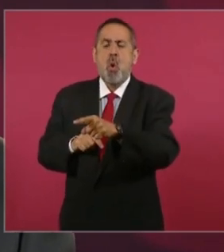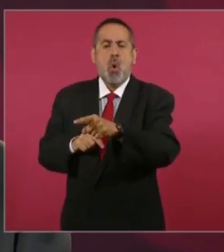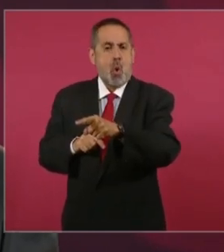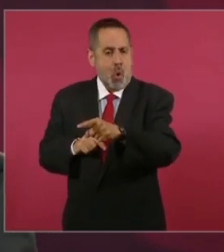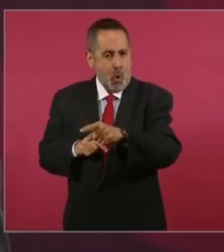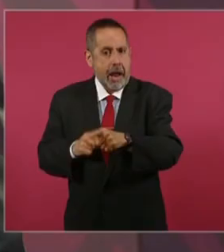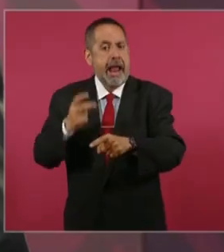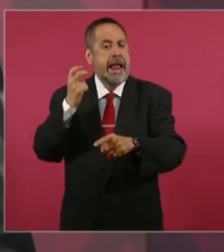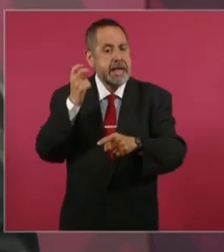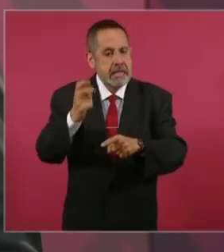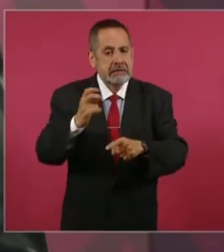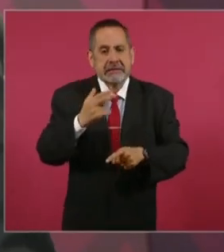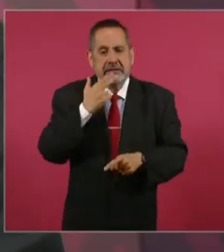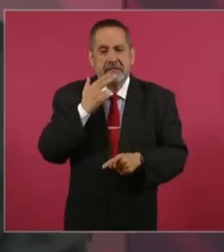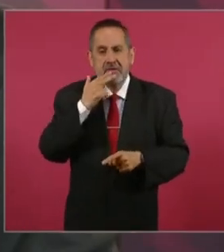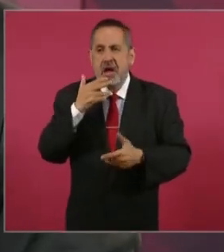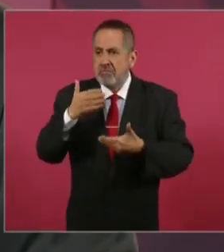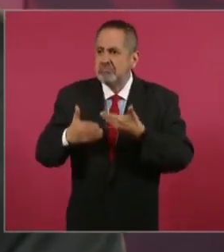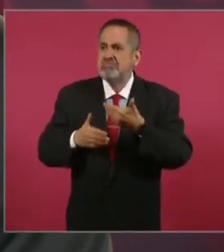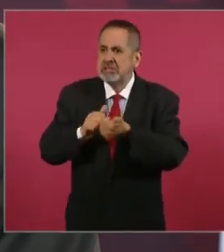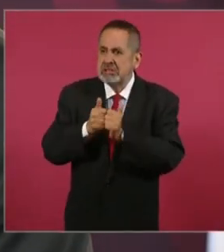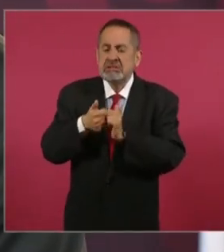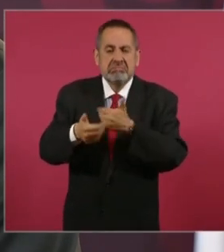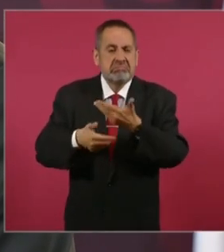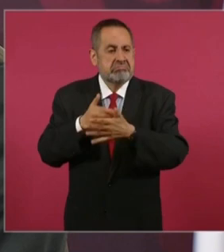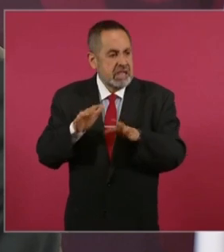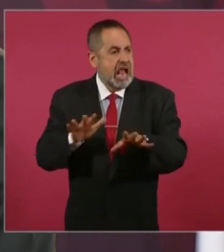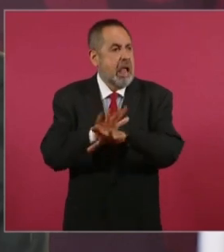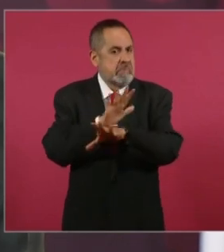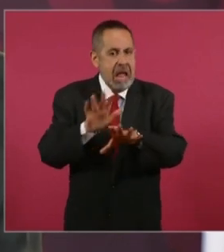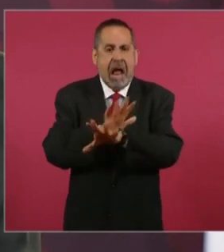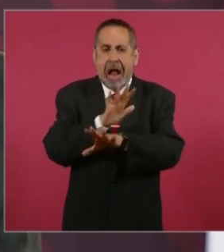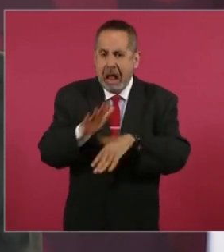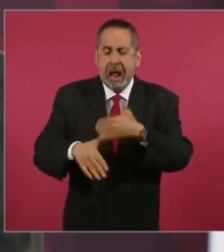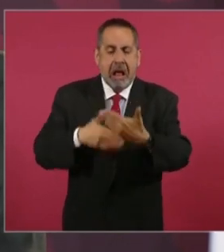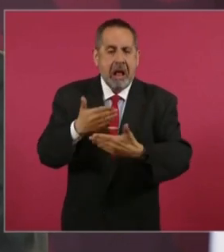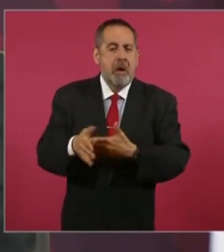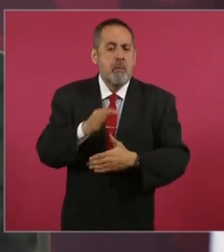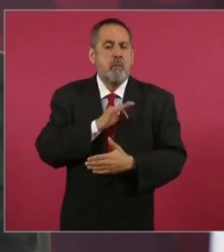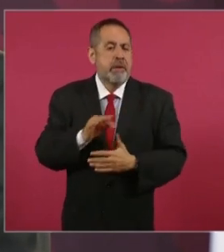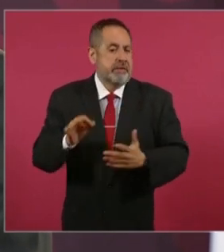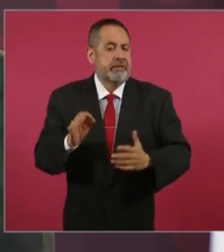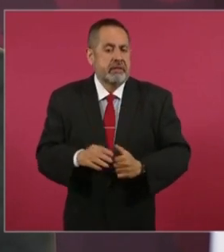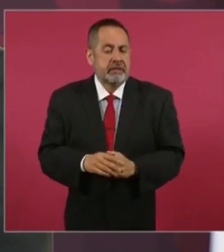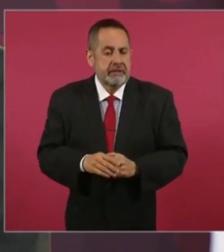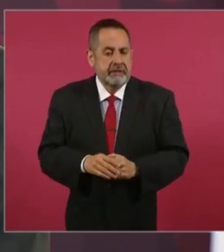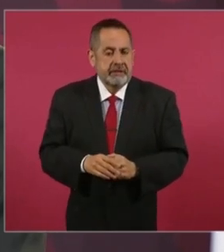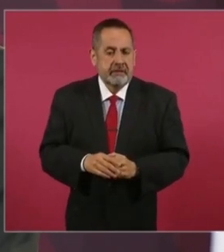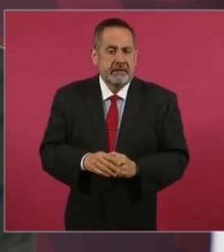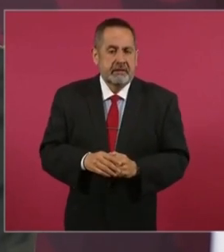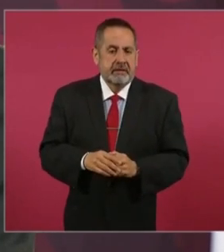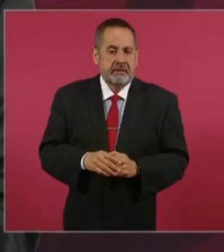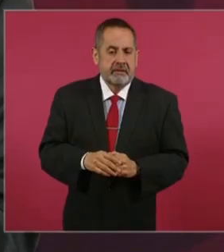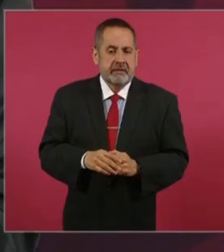entonces los procesos de transformación son